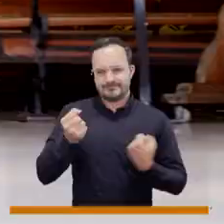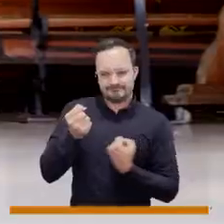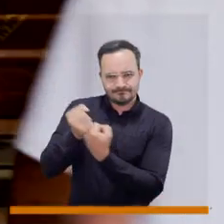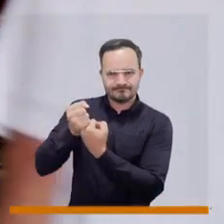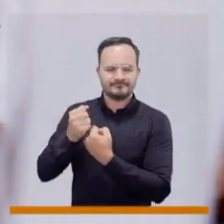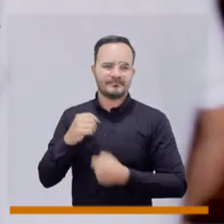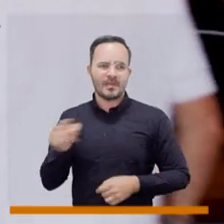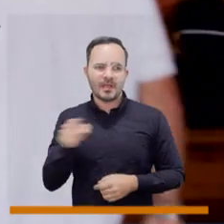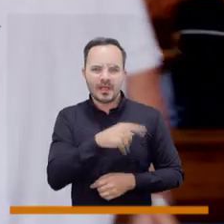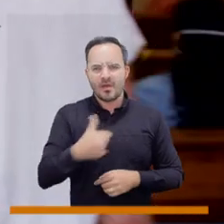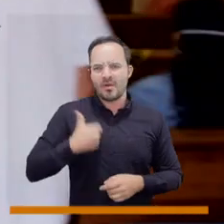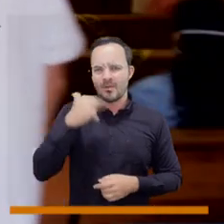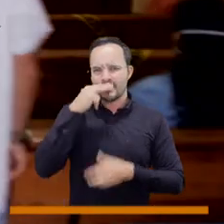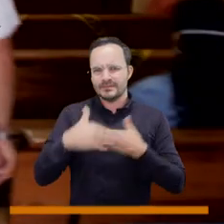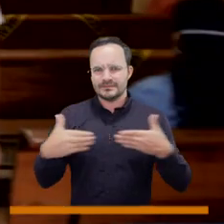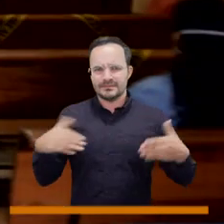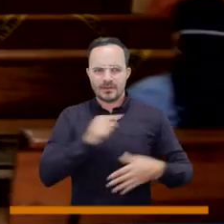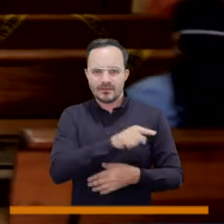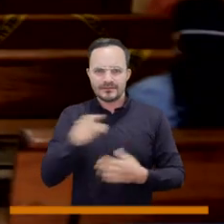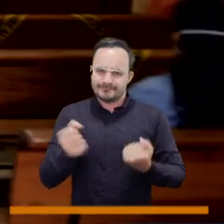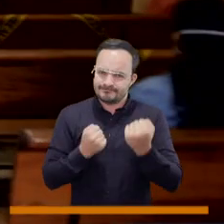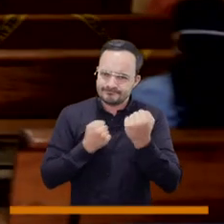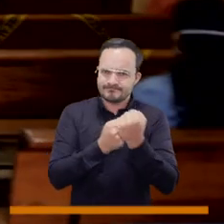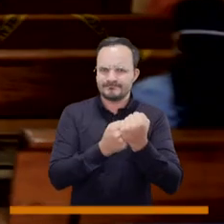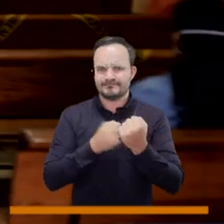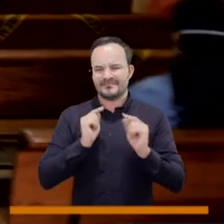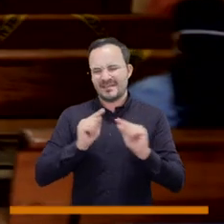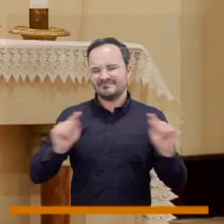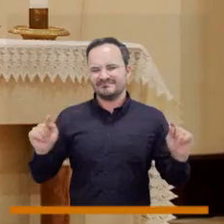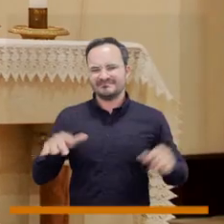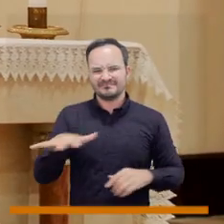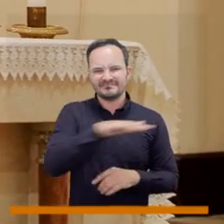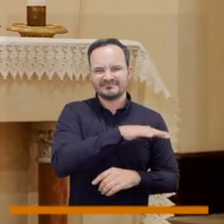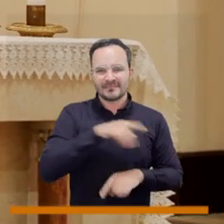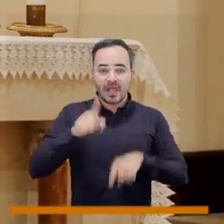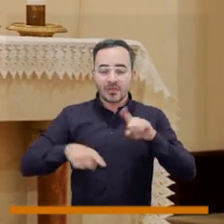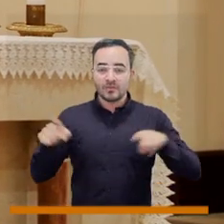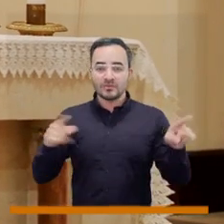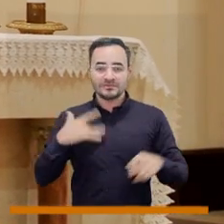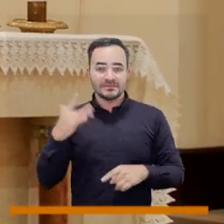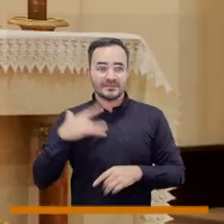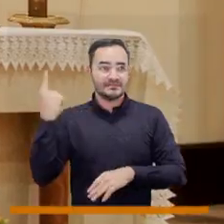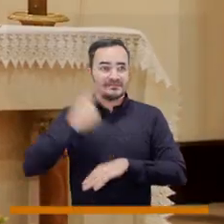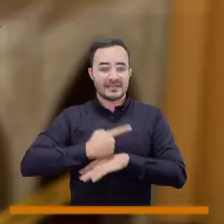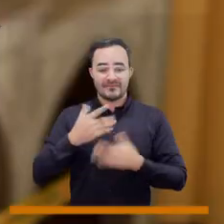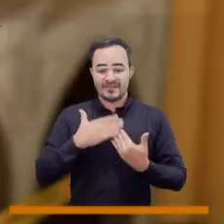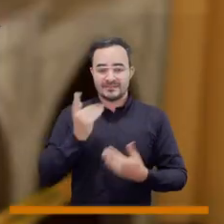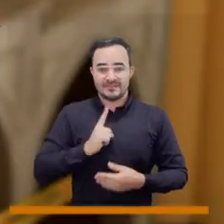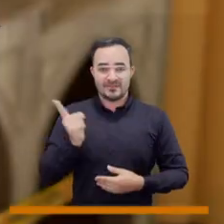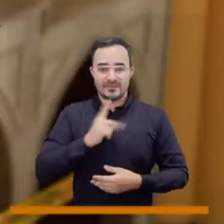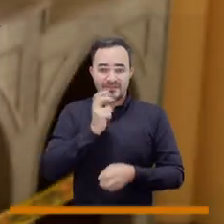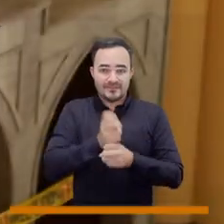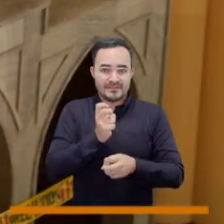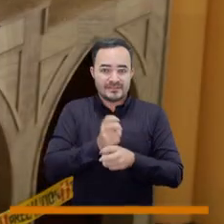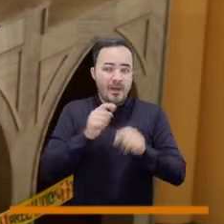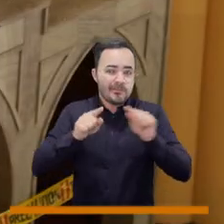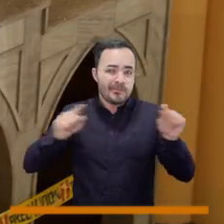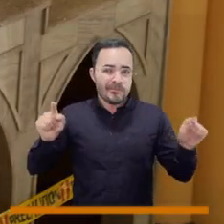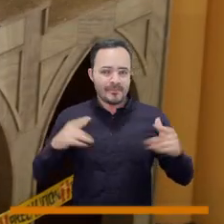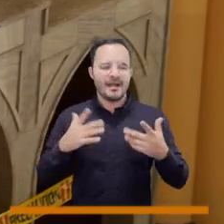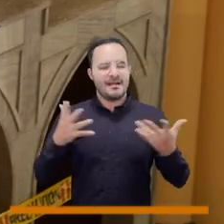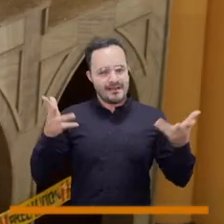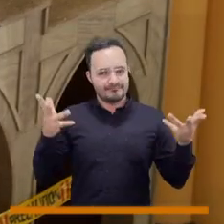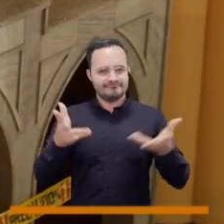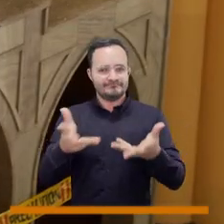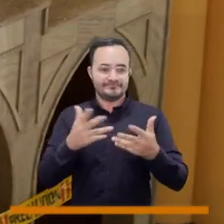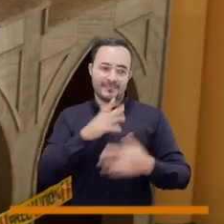a esos jóvenes y a esos niños, a esas familias que hoy están pasando por momentos difíciles. Esa es